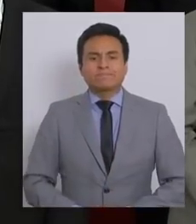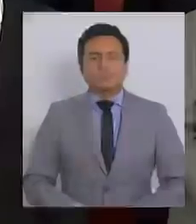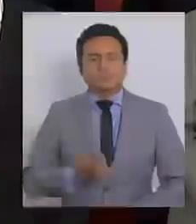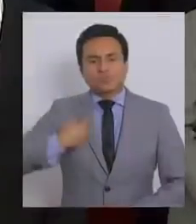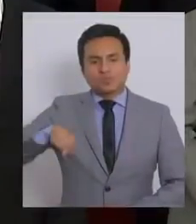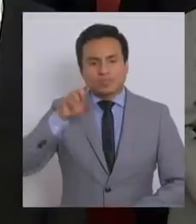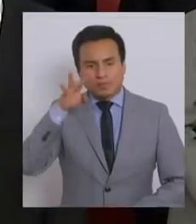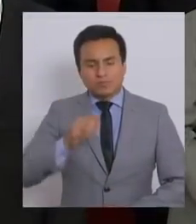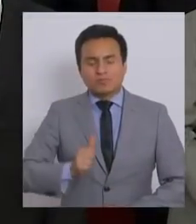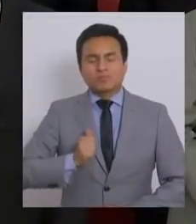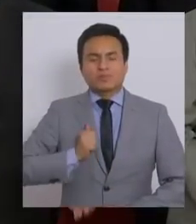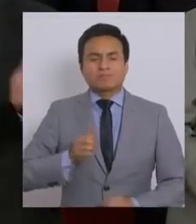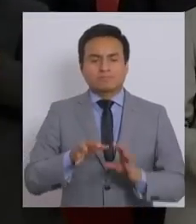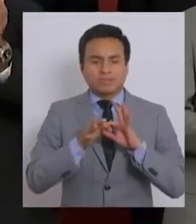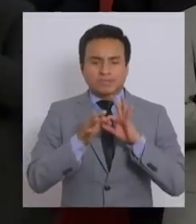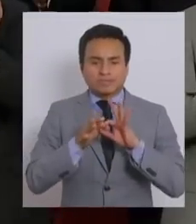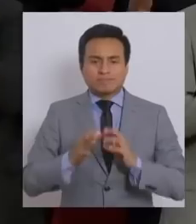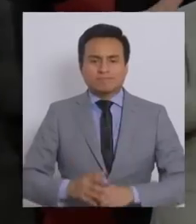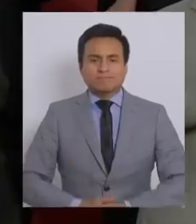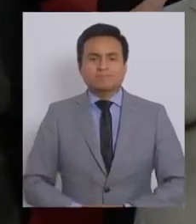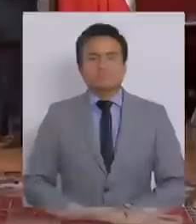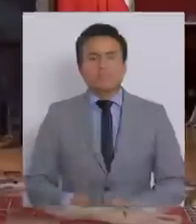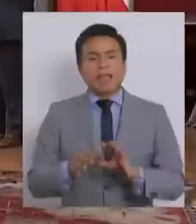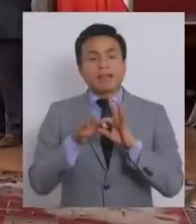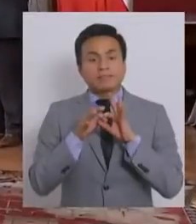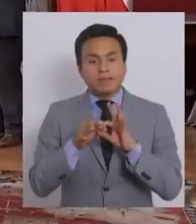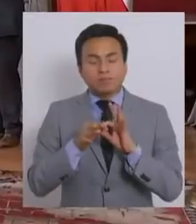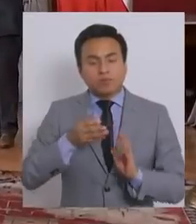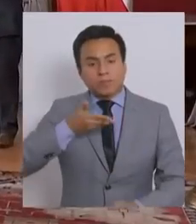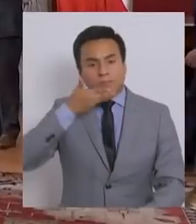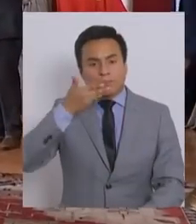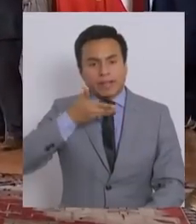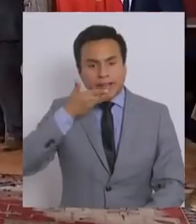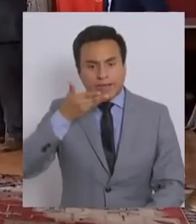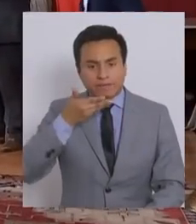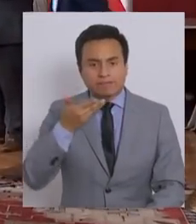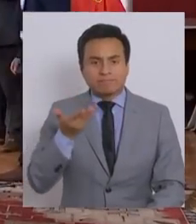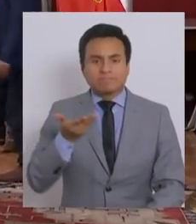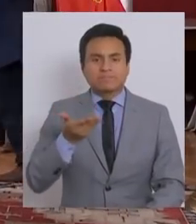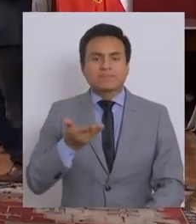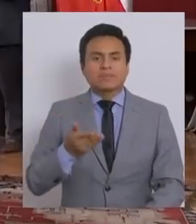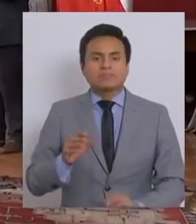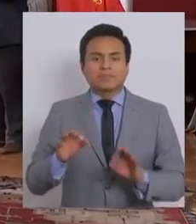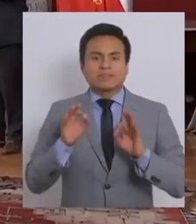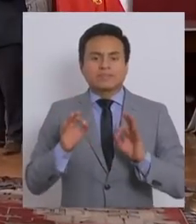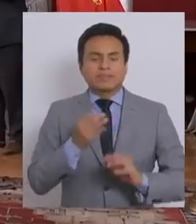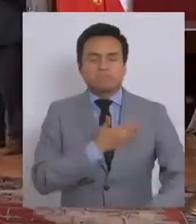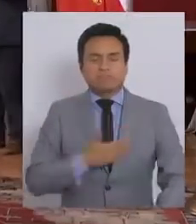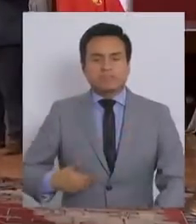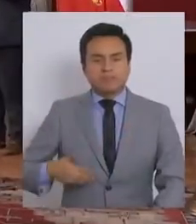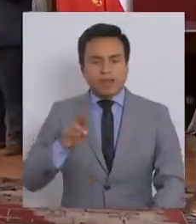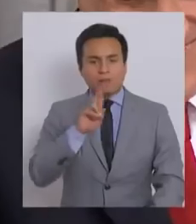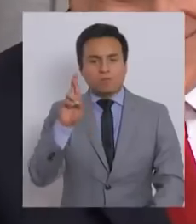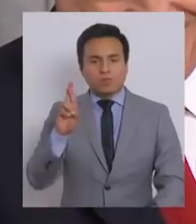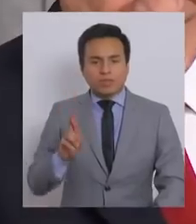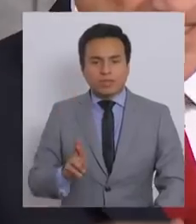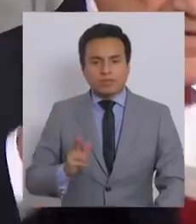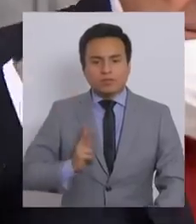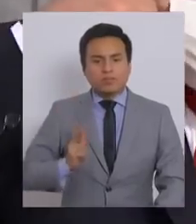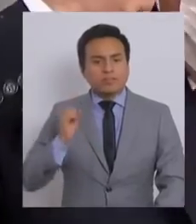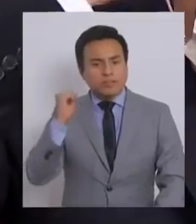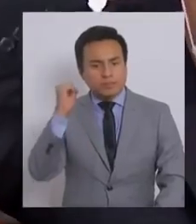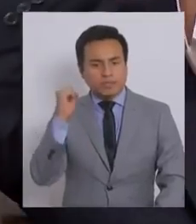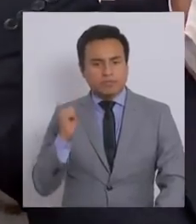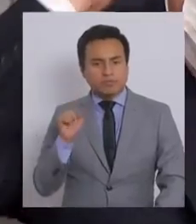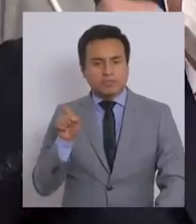vamos a saber cumplir. Muchas gracias. Agradecemos las palabras. Ahí entonces, Mónica, las palabras del presidente Sebastián Piñera,